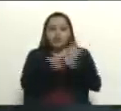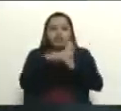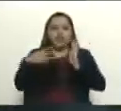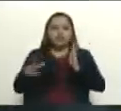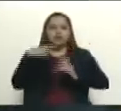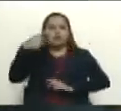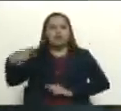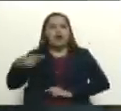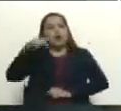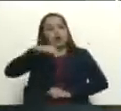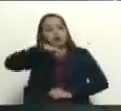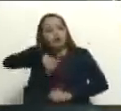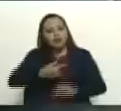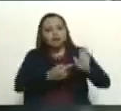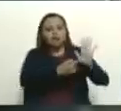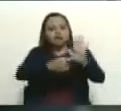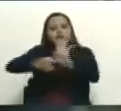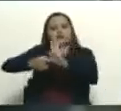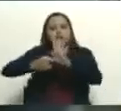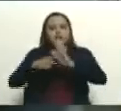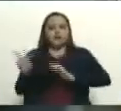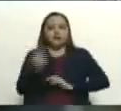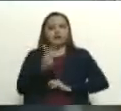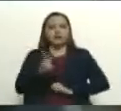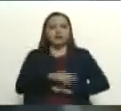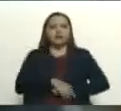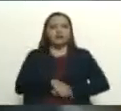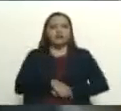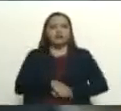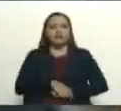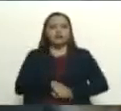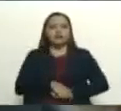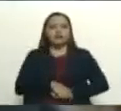políticos, hoy podemos exhibir en Venezuela.